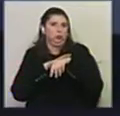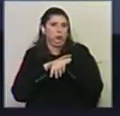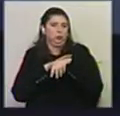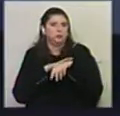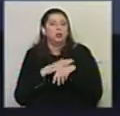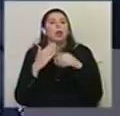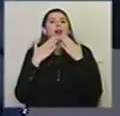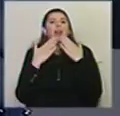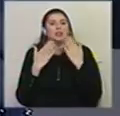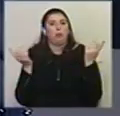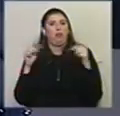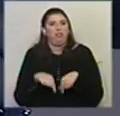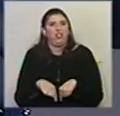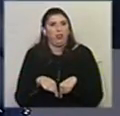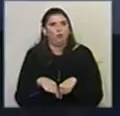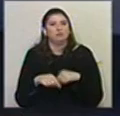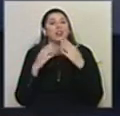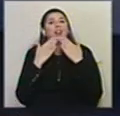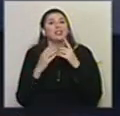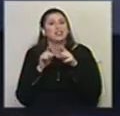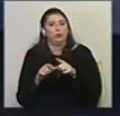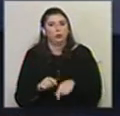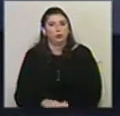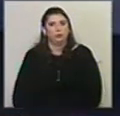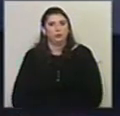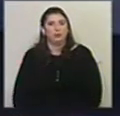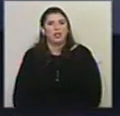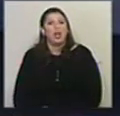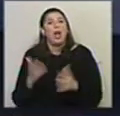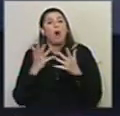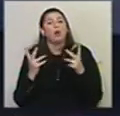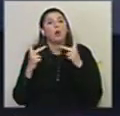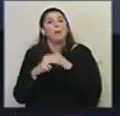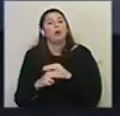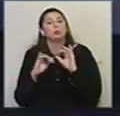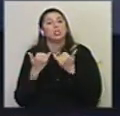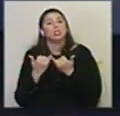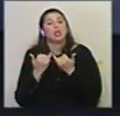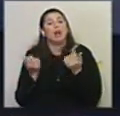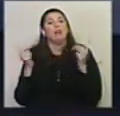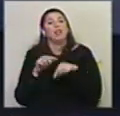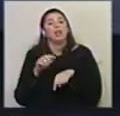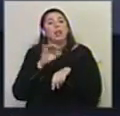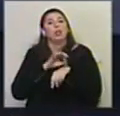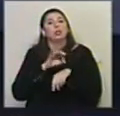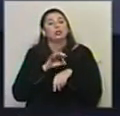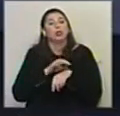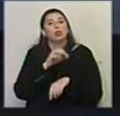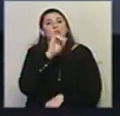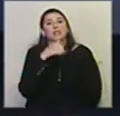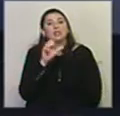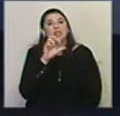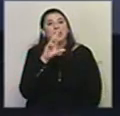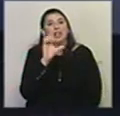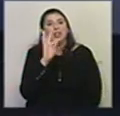gracias por haber venido. Gracias a ti. Como siempre. Señores, hacemos una pausa. Ya vienen el doctor Juan Cereta, que es abogado y director del consultorio jurídico